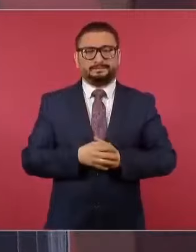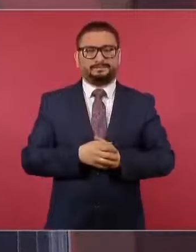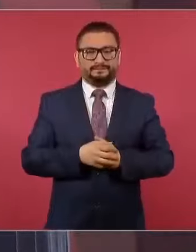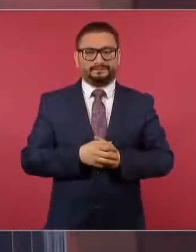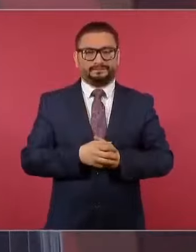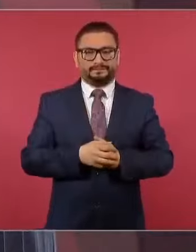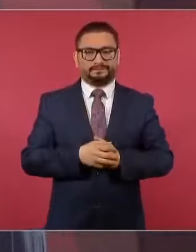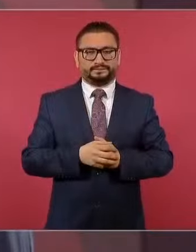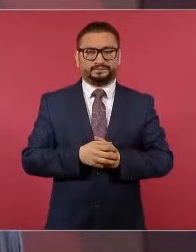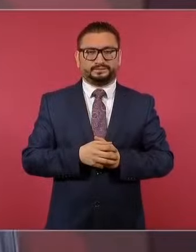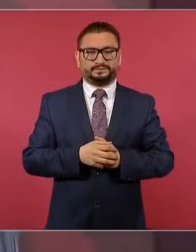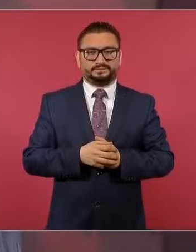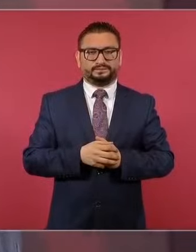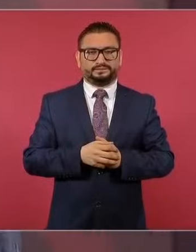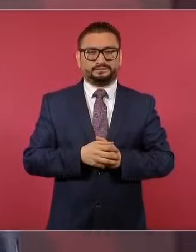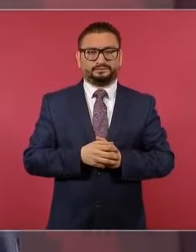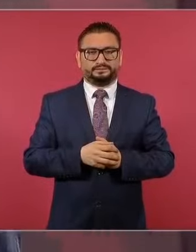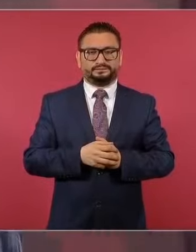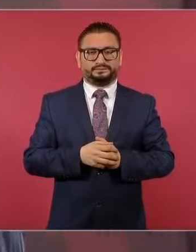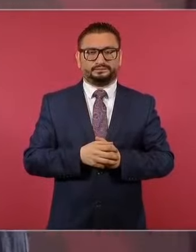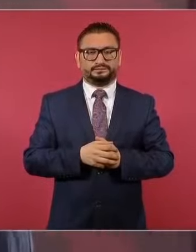y